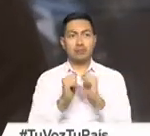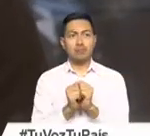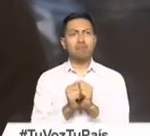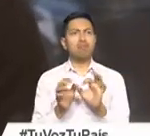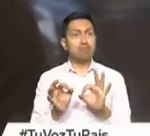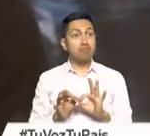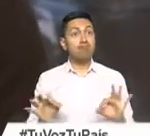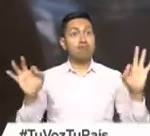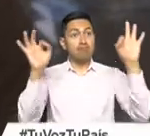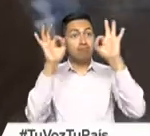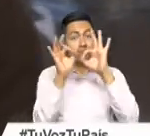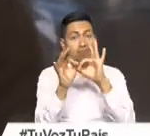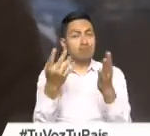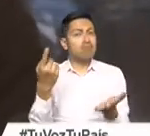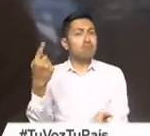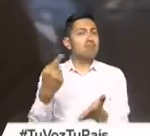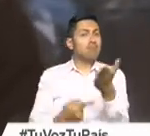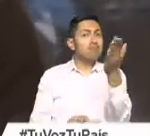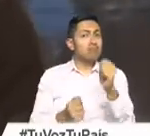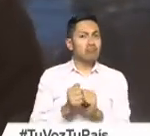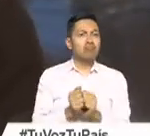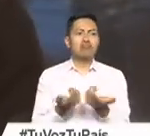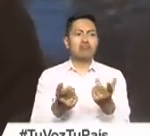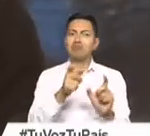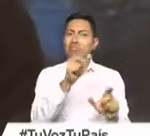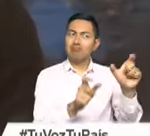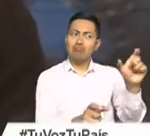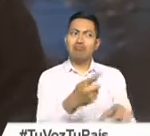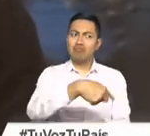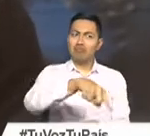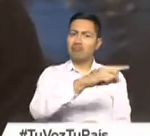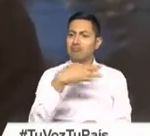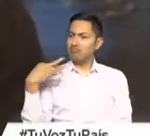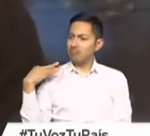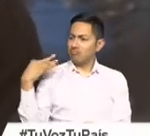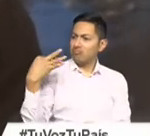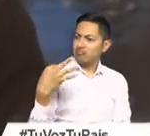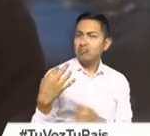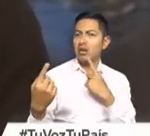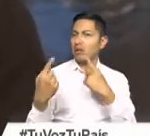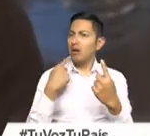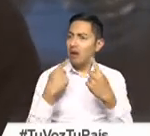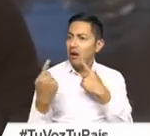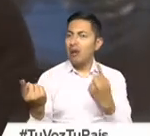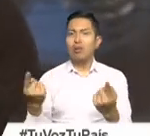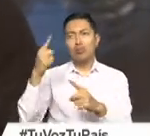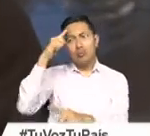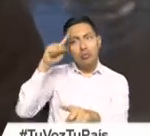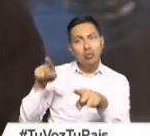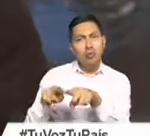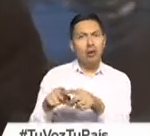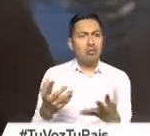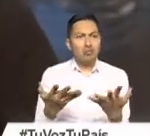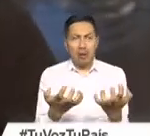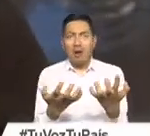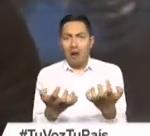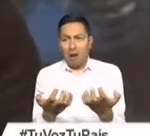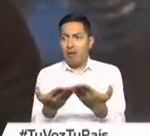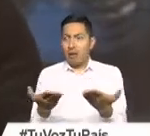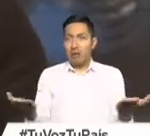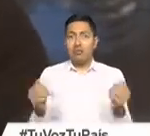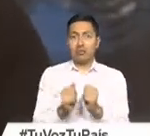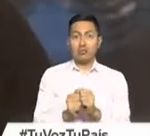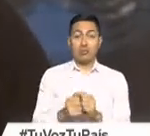destacar de esto es que hay la voluntad de dialogar y de llegar a acuerdos, pero los puntos de